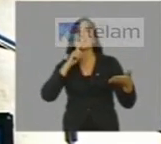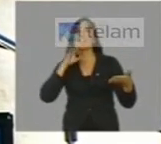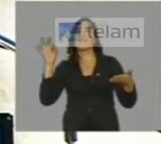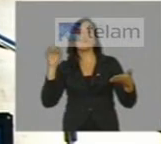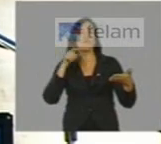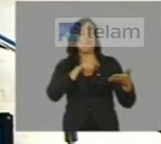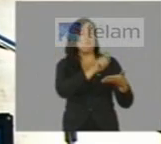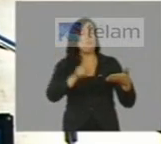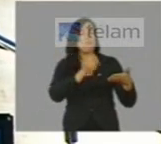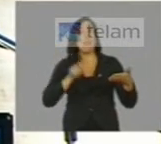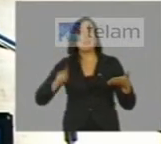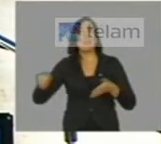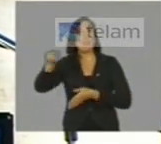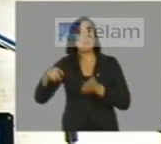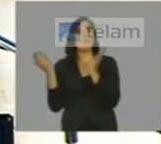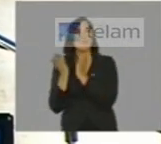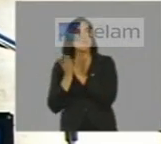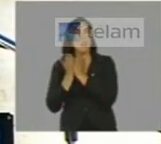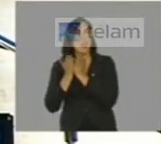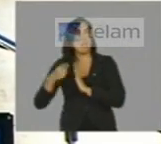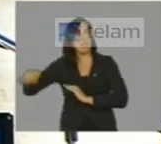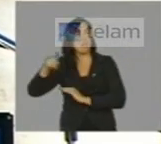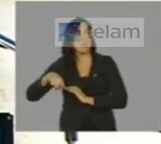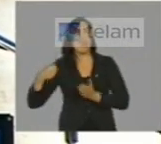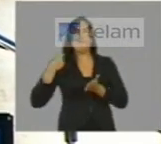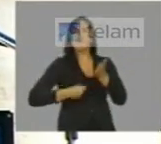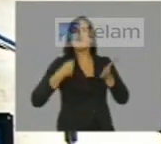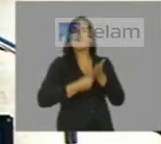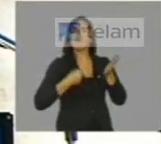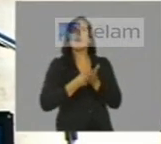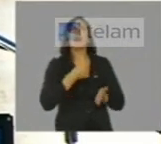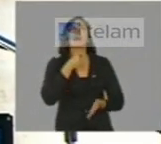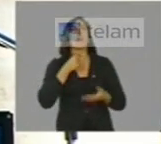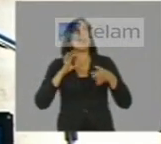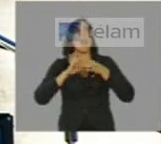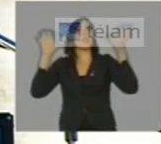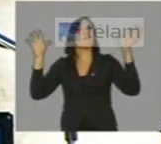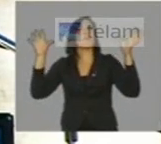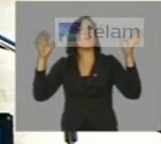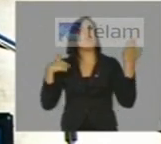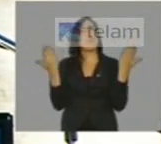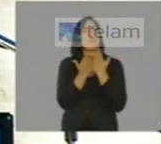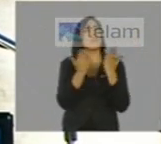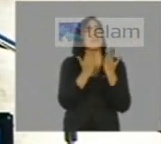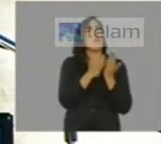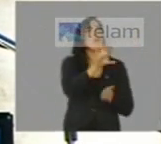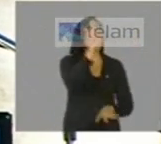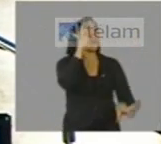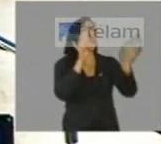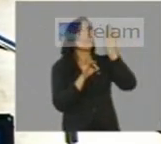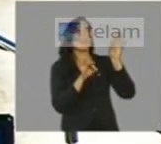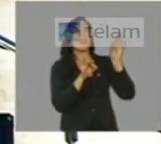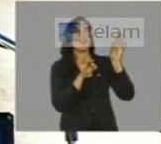juventud maravillosa que peleaba por el derecho a la libre cátedra, a opinar, a la